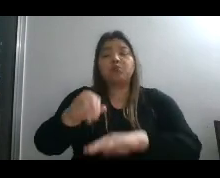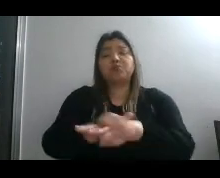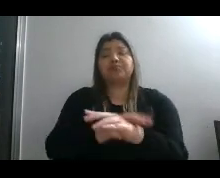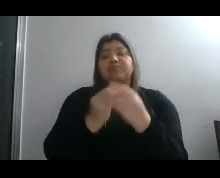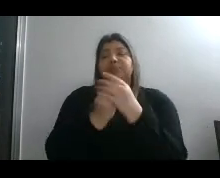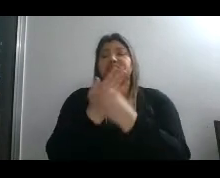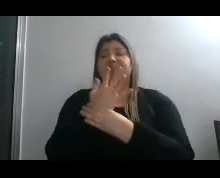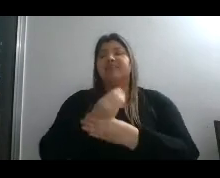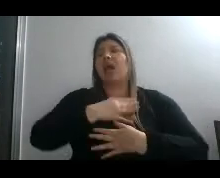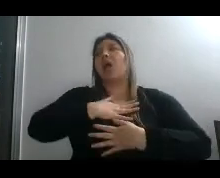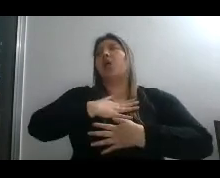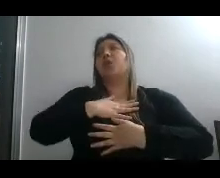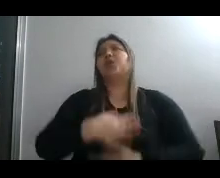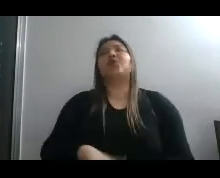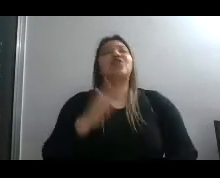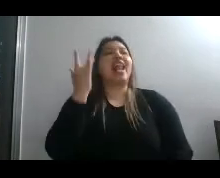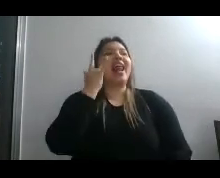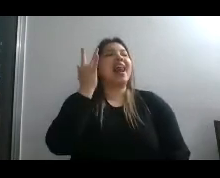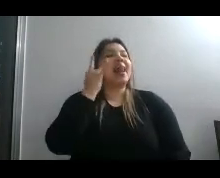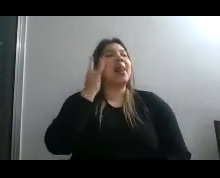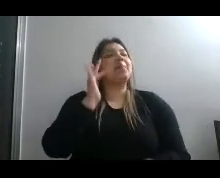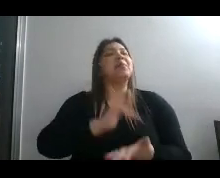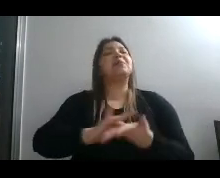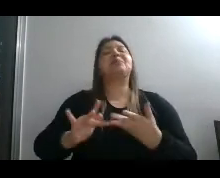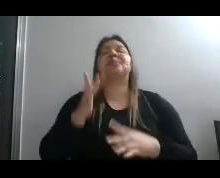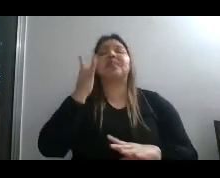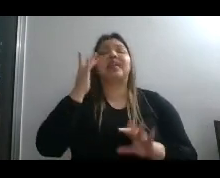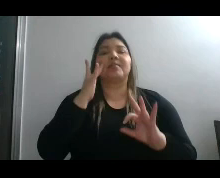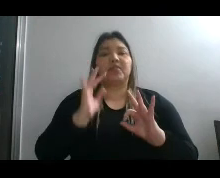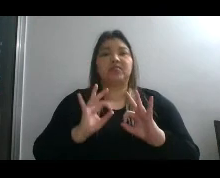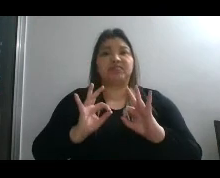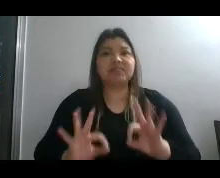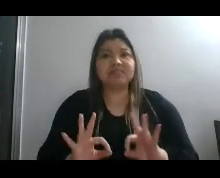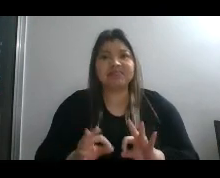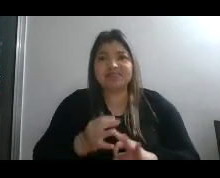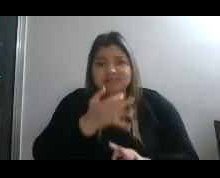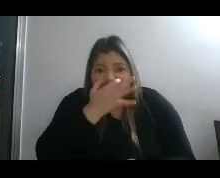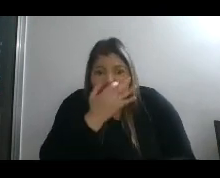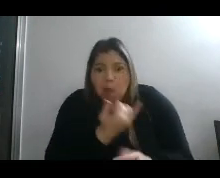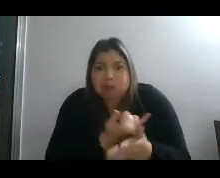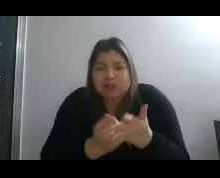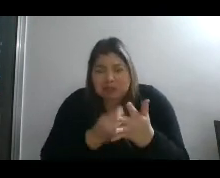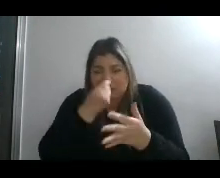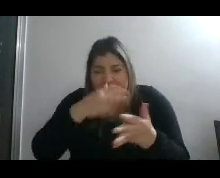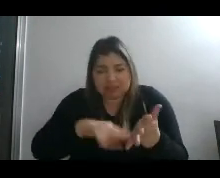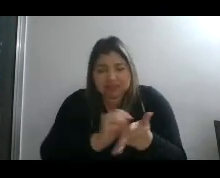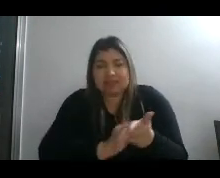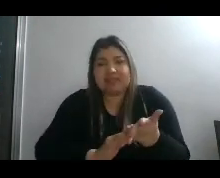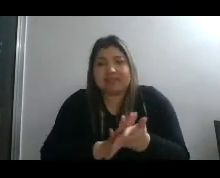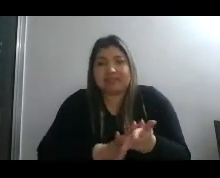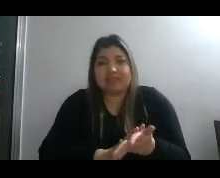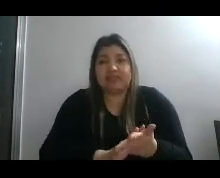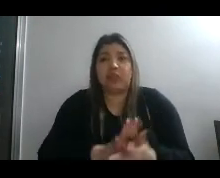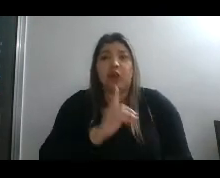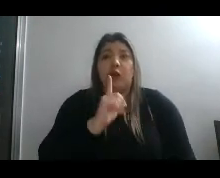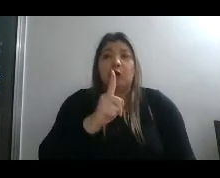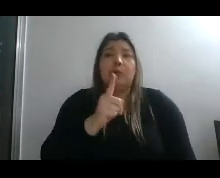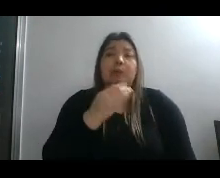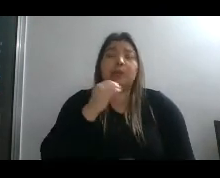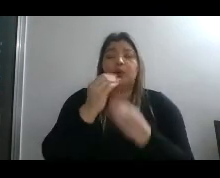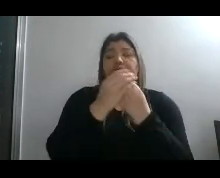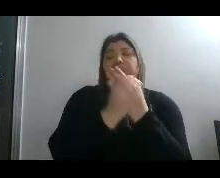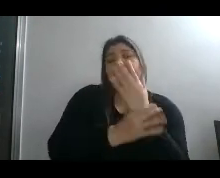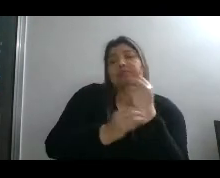limpieza y que yo debería priorizar su uso solo en el sector salud, porque entonces resulta que yo tengo los guantes puestos, me